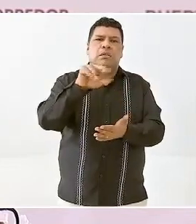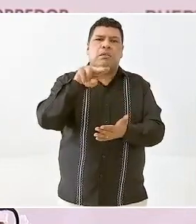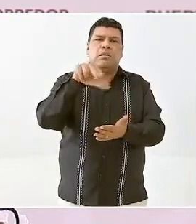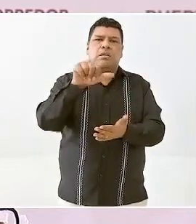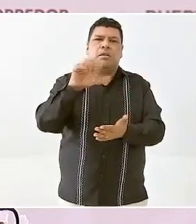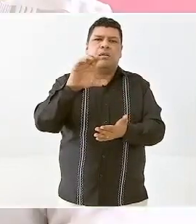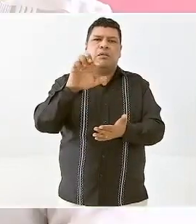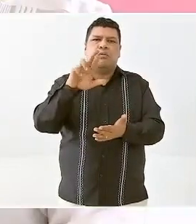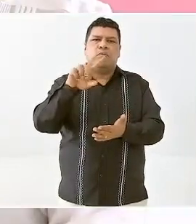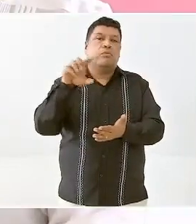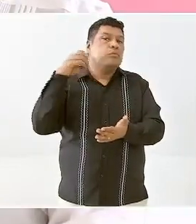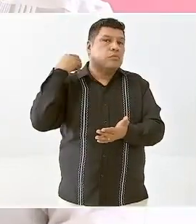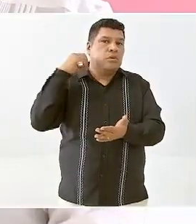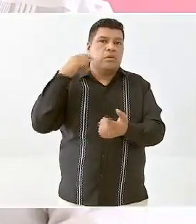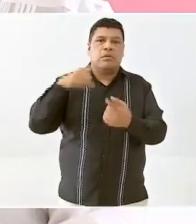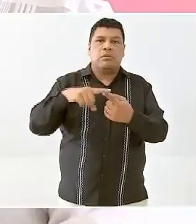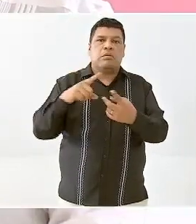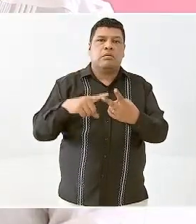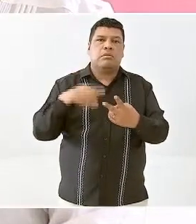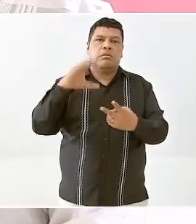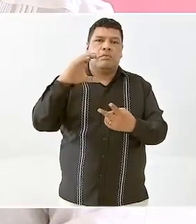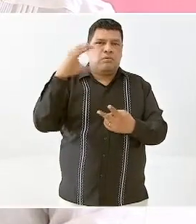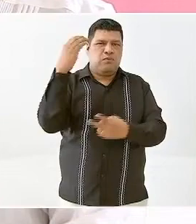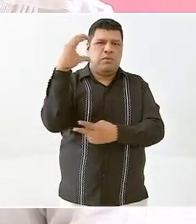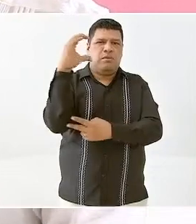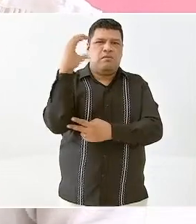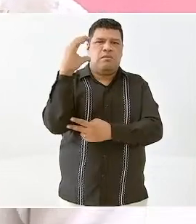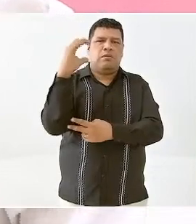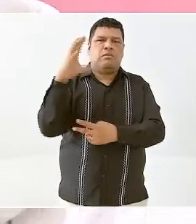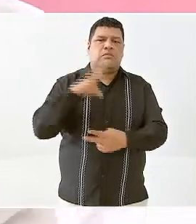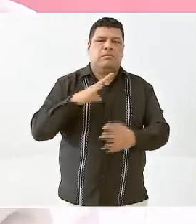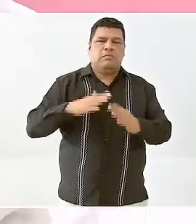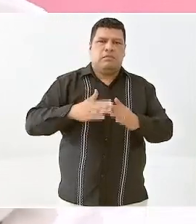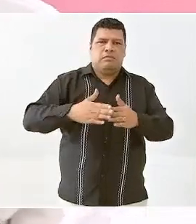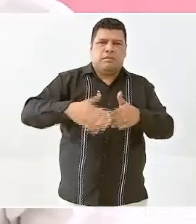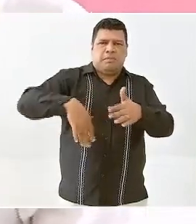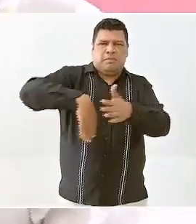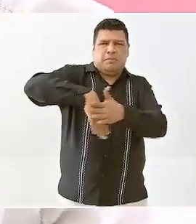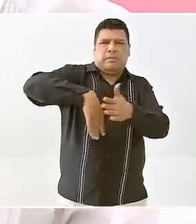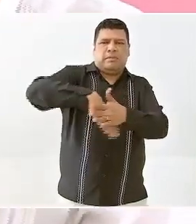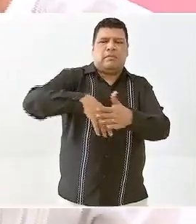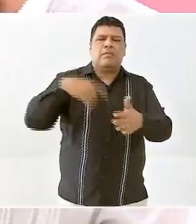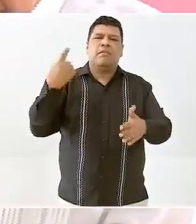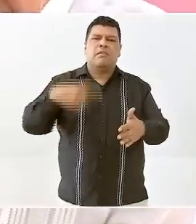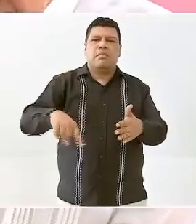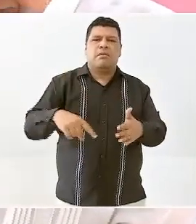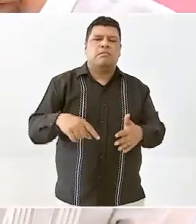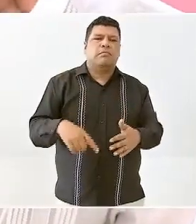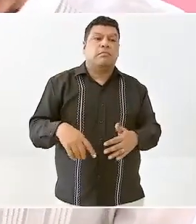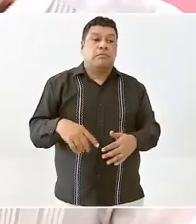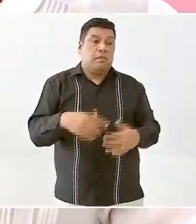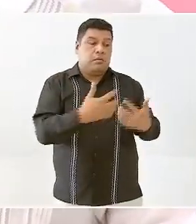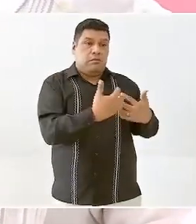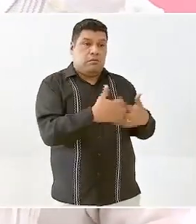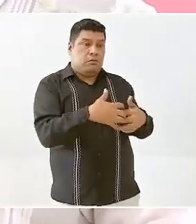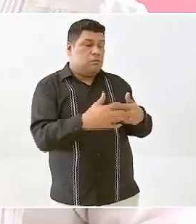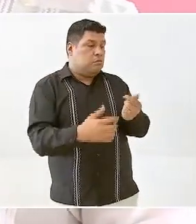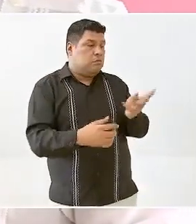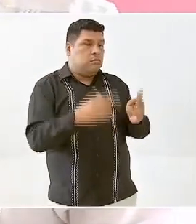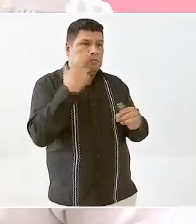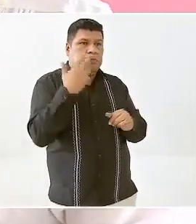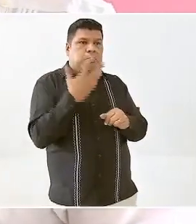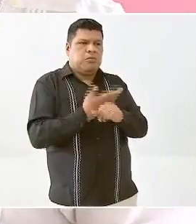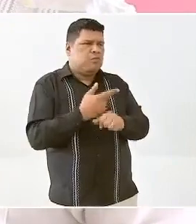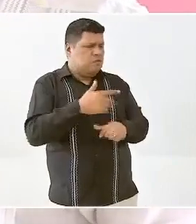de Coatzacoalcos, con una empresa que era de